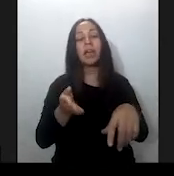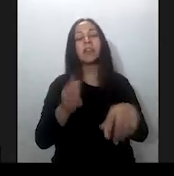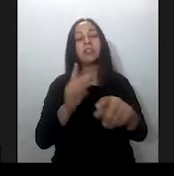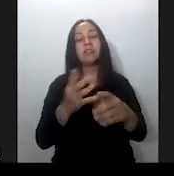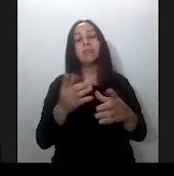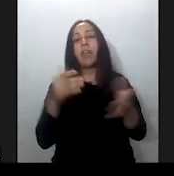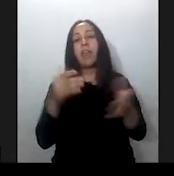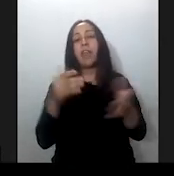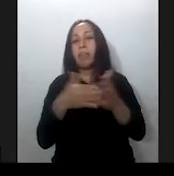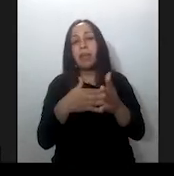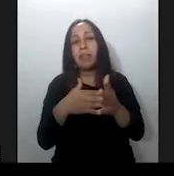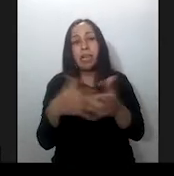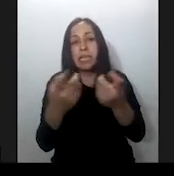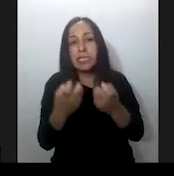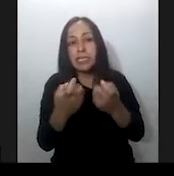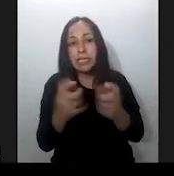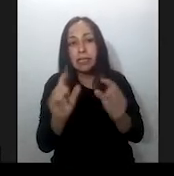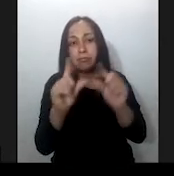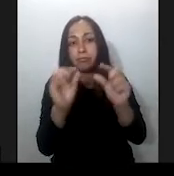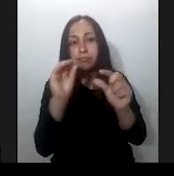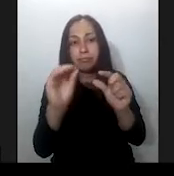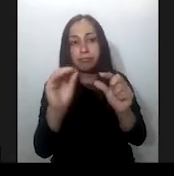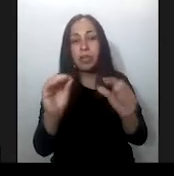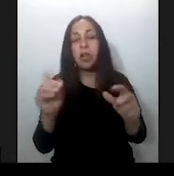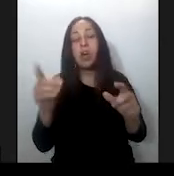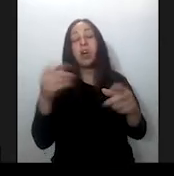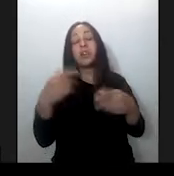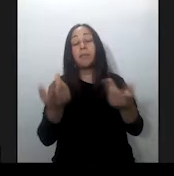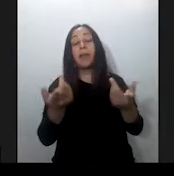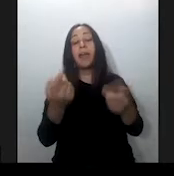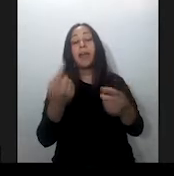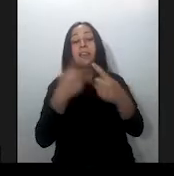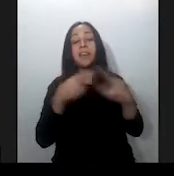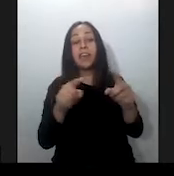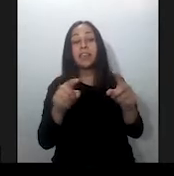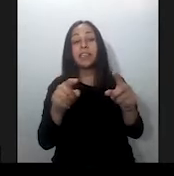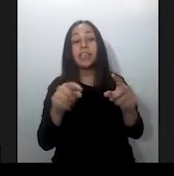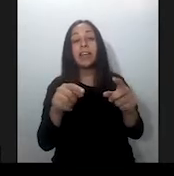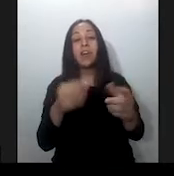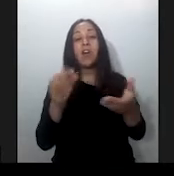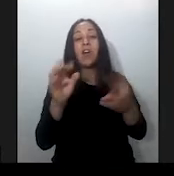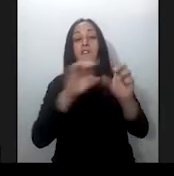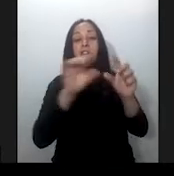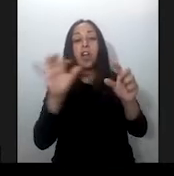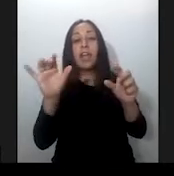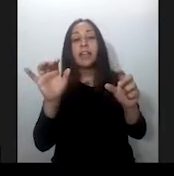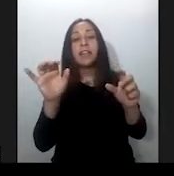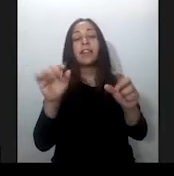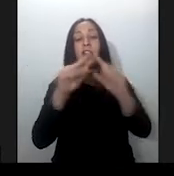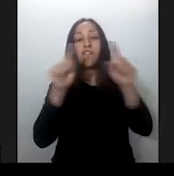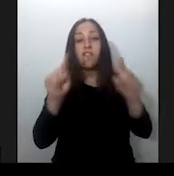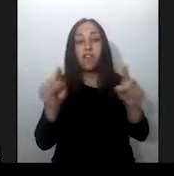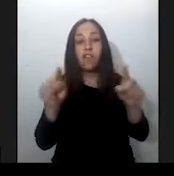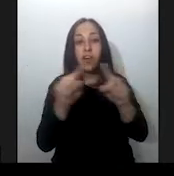útil en función de lo que uno necesite representar. Y por supuesto también podemos dar diferentes tipos de alineaciones, fuentes, bordes, ¿no?